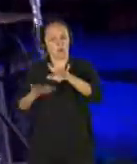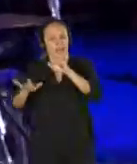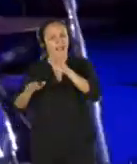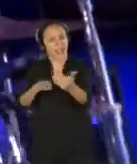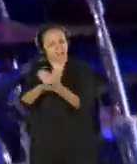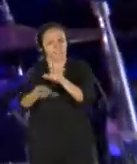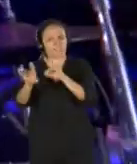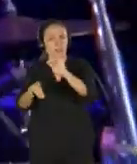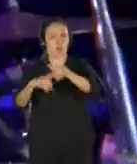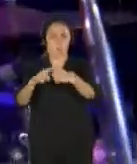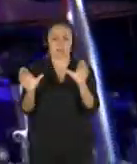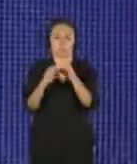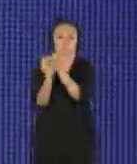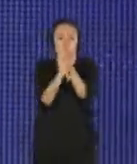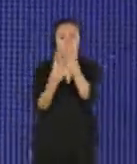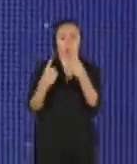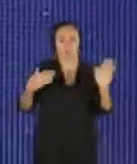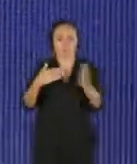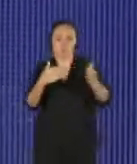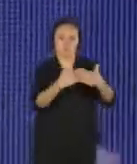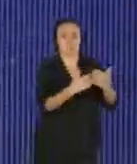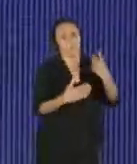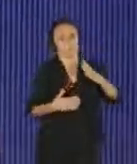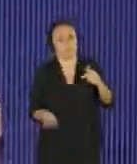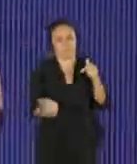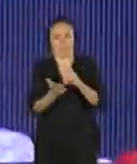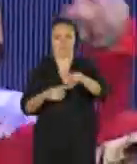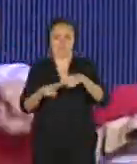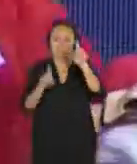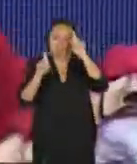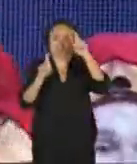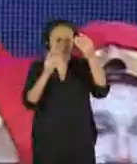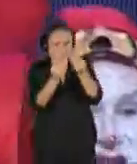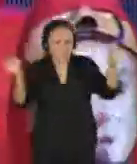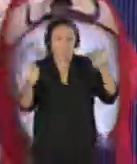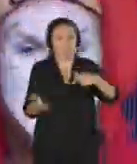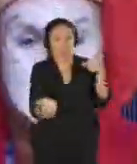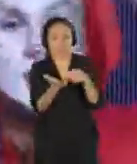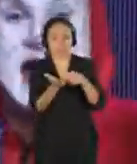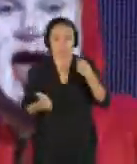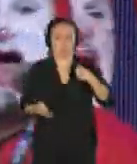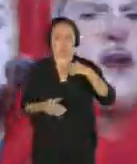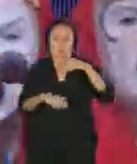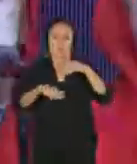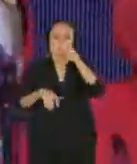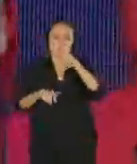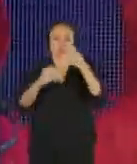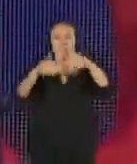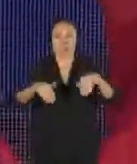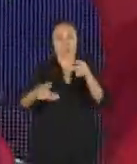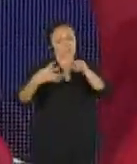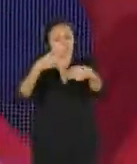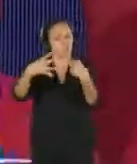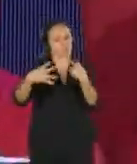vuelva Murga que han cerrado, exigimos educación que ya la hemos perdido, exigimos claridad a los miembros del jurado.